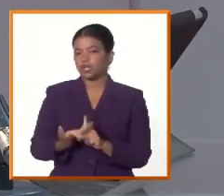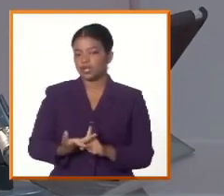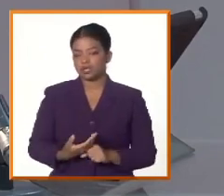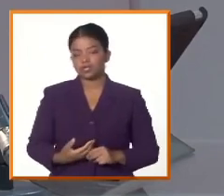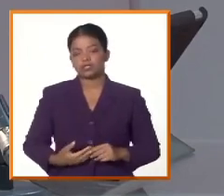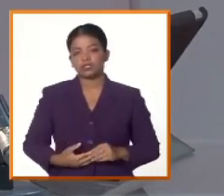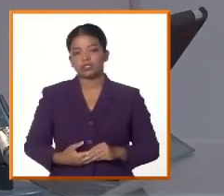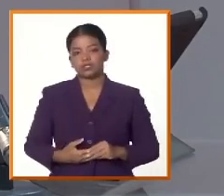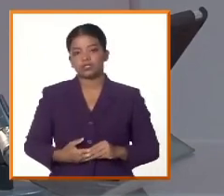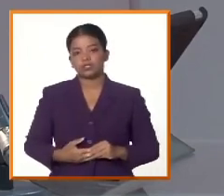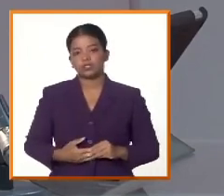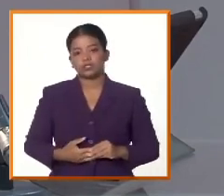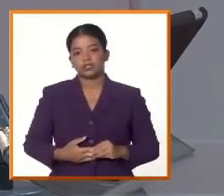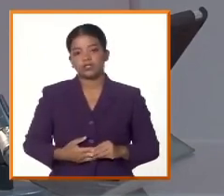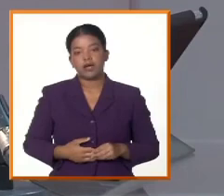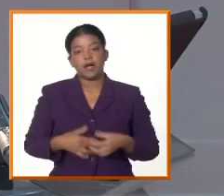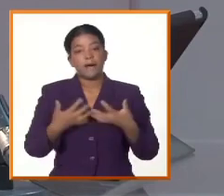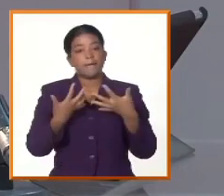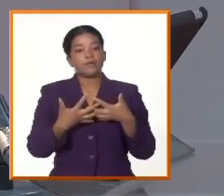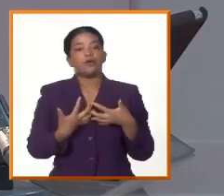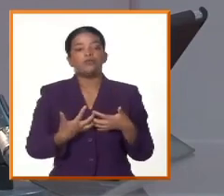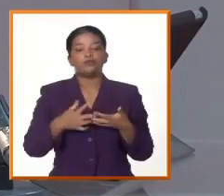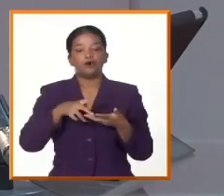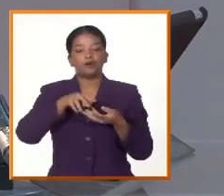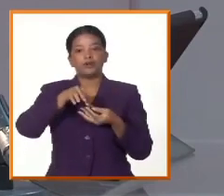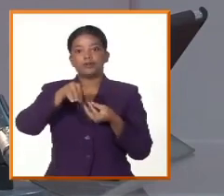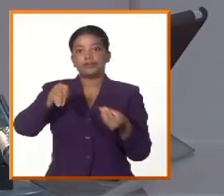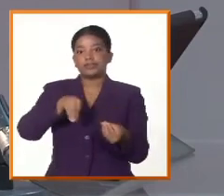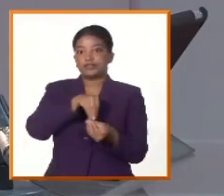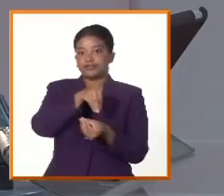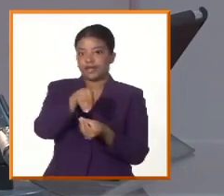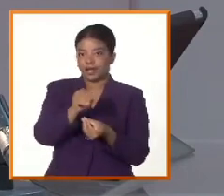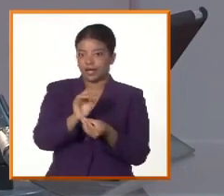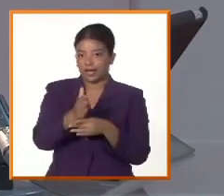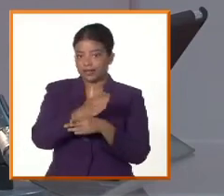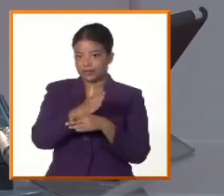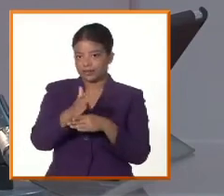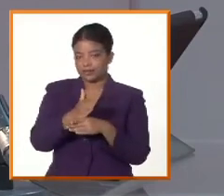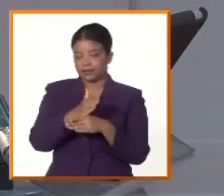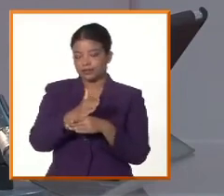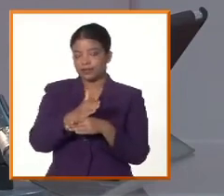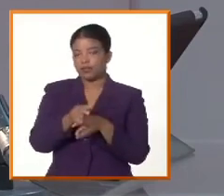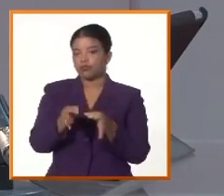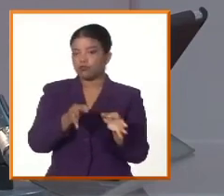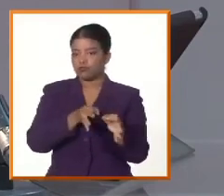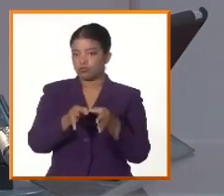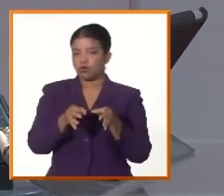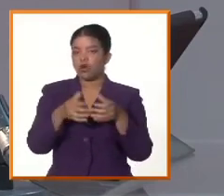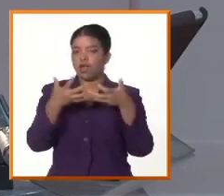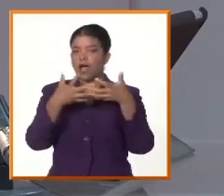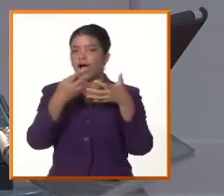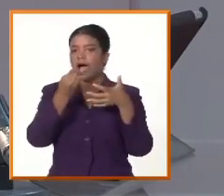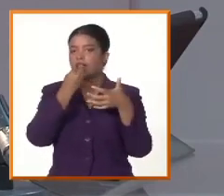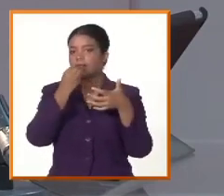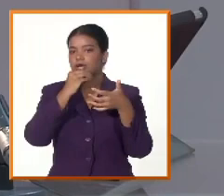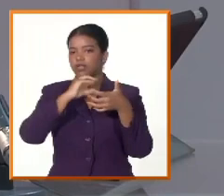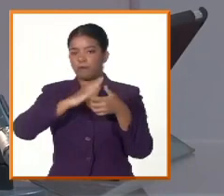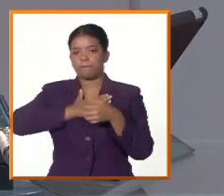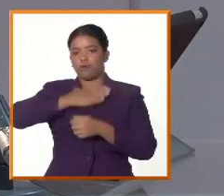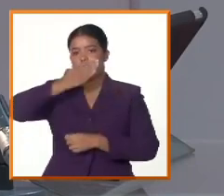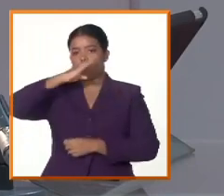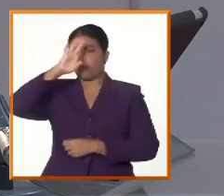de los subproductos la utilización de los subproductos de la industria de alimentos no es un patrimonio de Cuba ni mucho menos